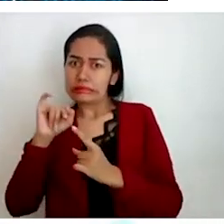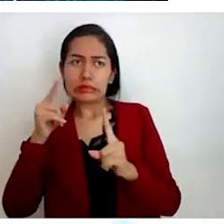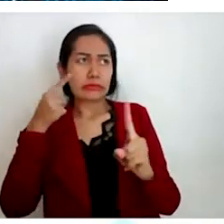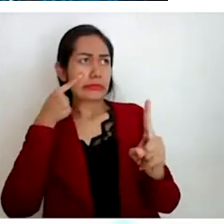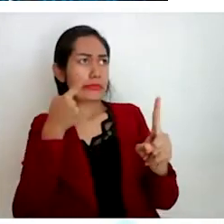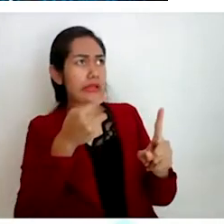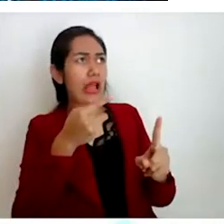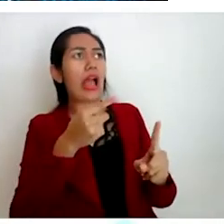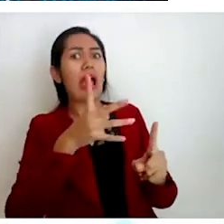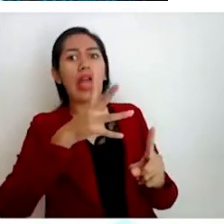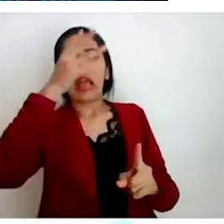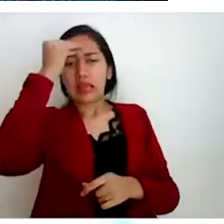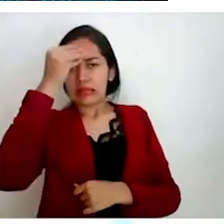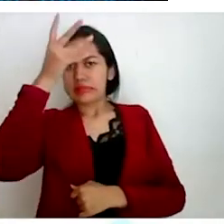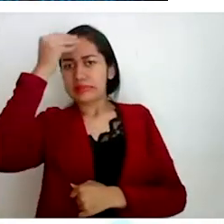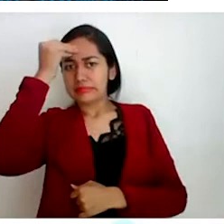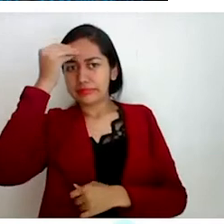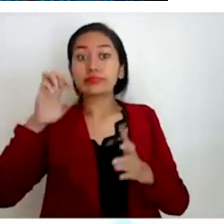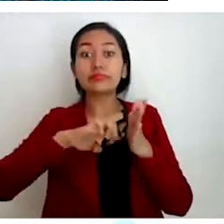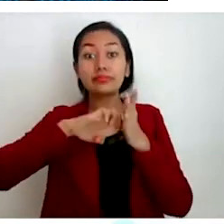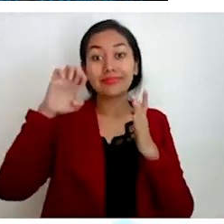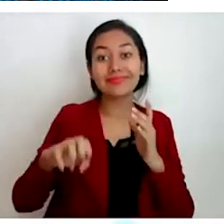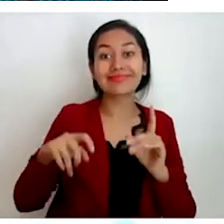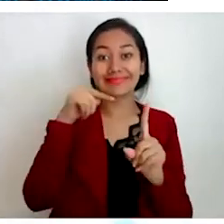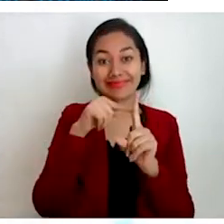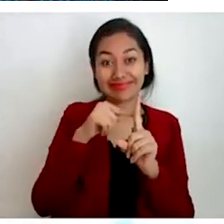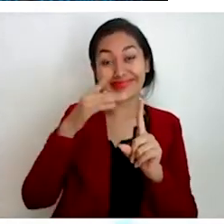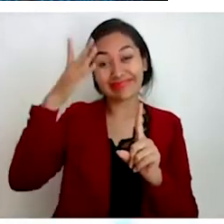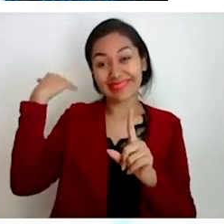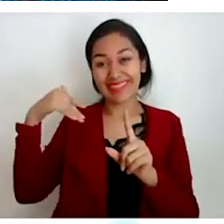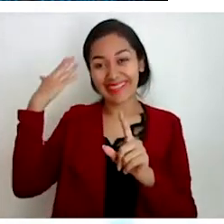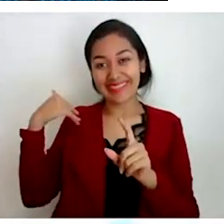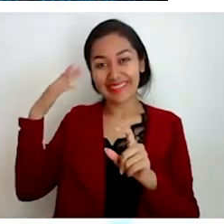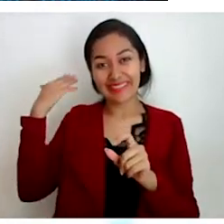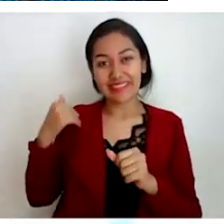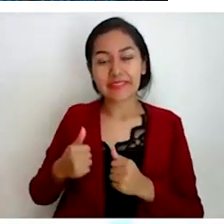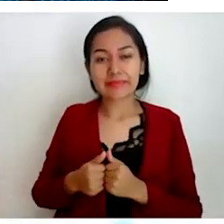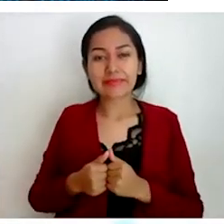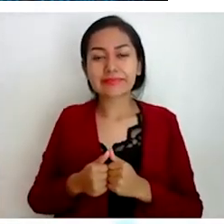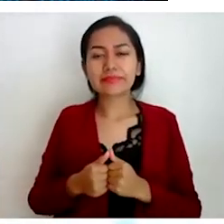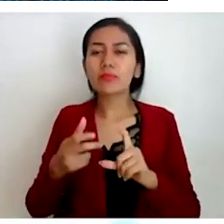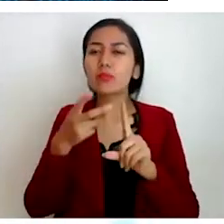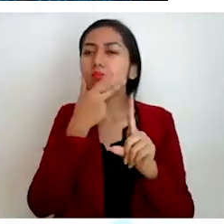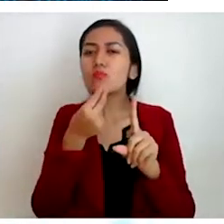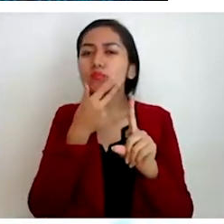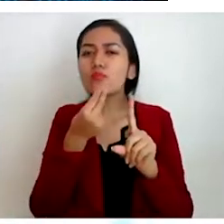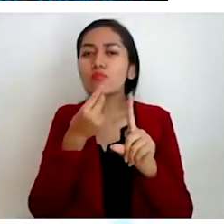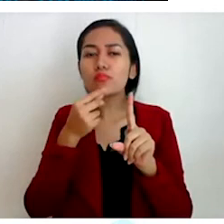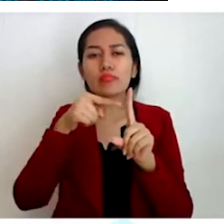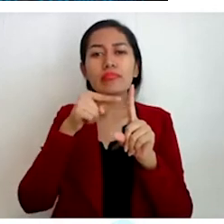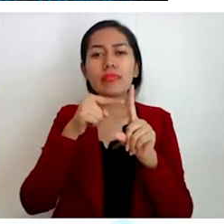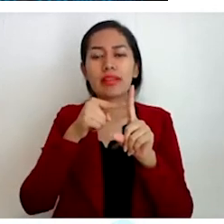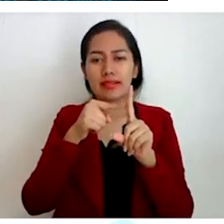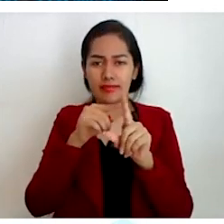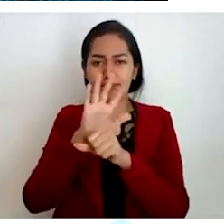una filia que tenía con las ciencias. Él tuvo una formación en biología y por eso